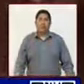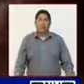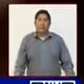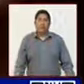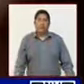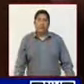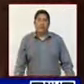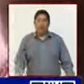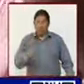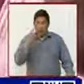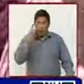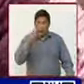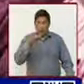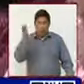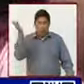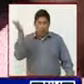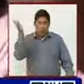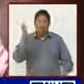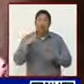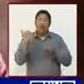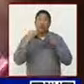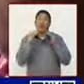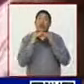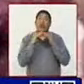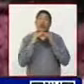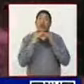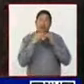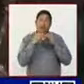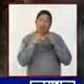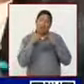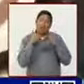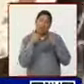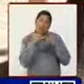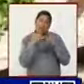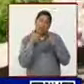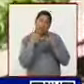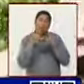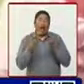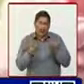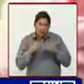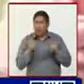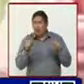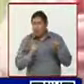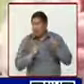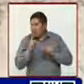Hay un espacio y también bastante espacio de los demás. De otros hay un poco más de espacio todavía.